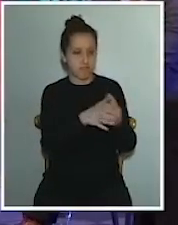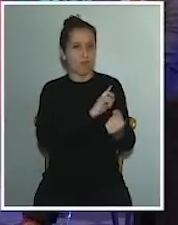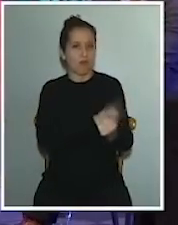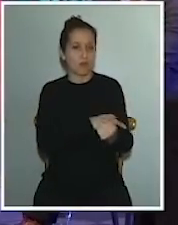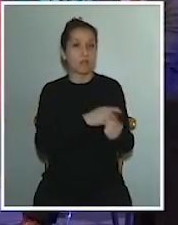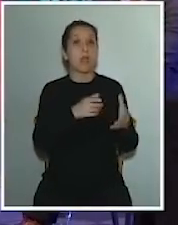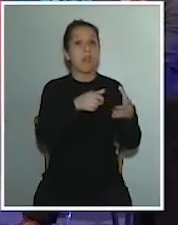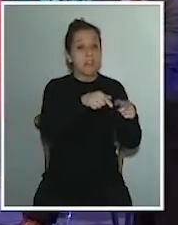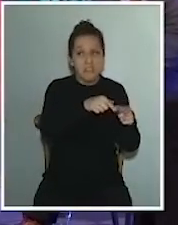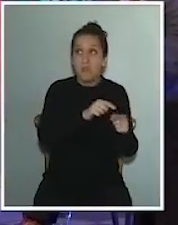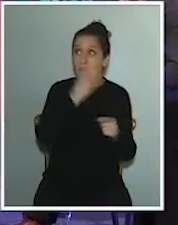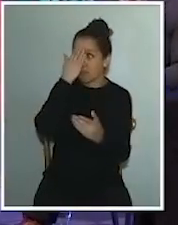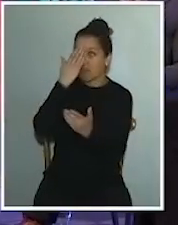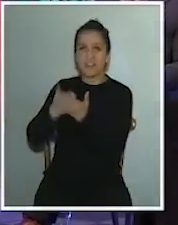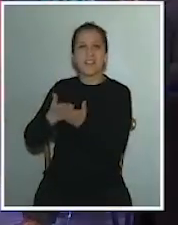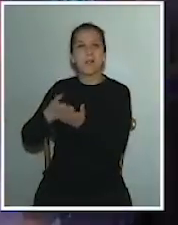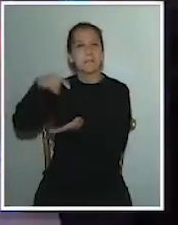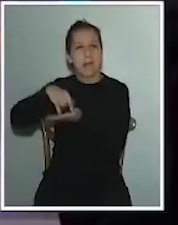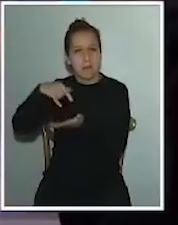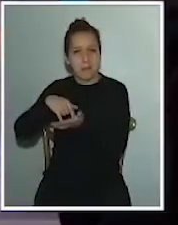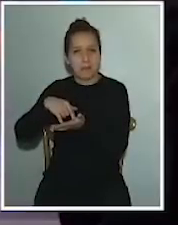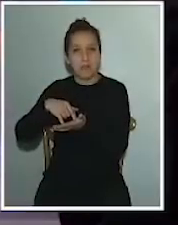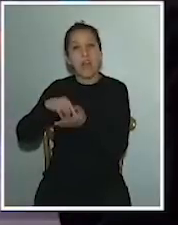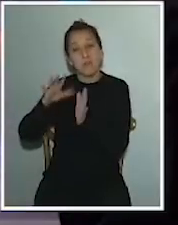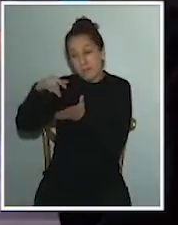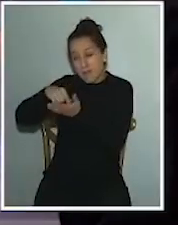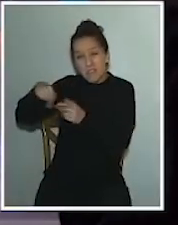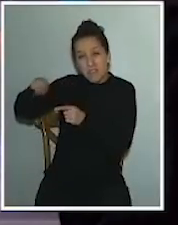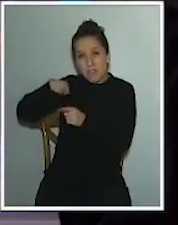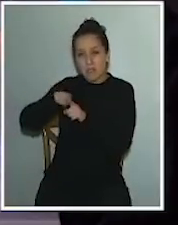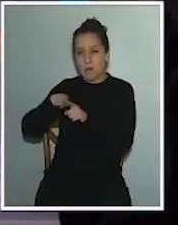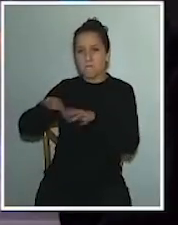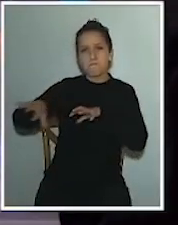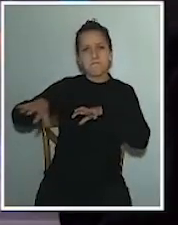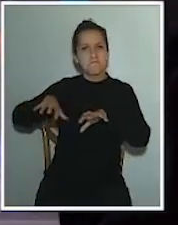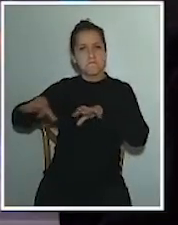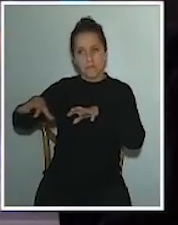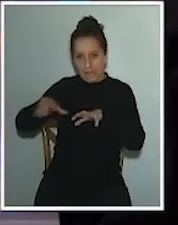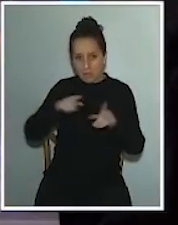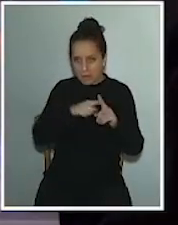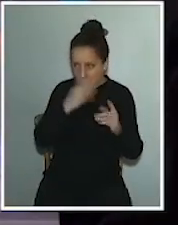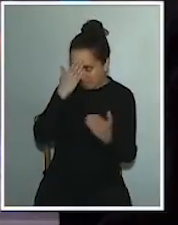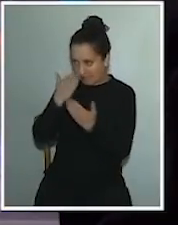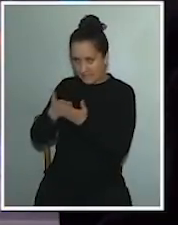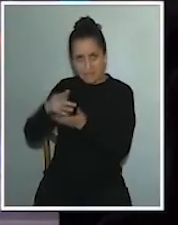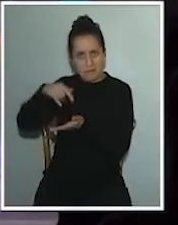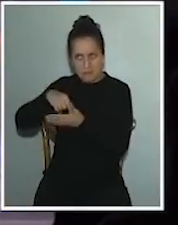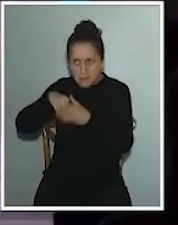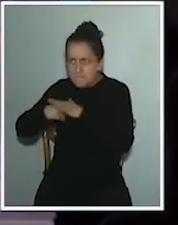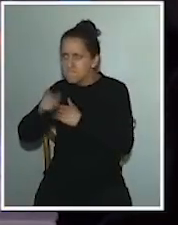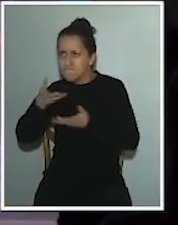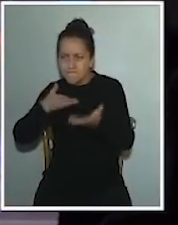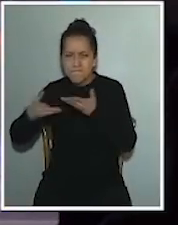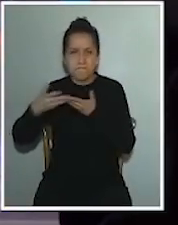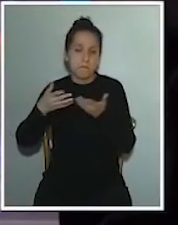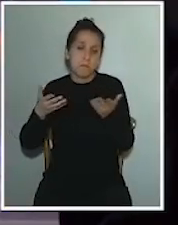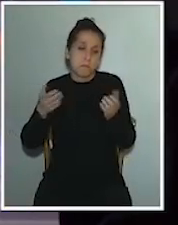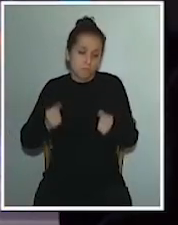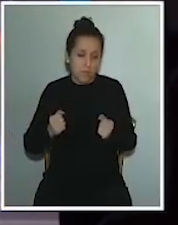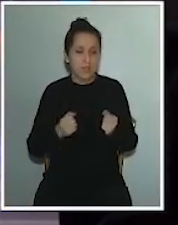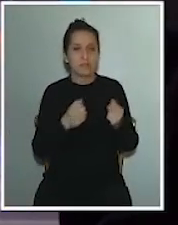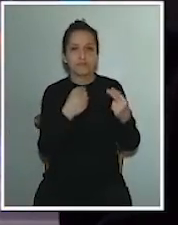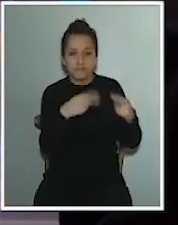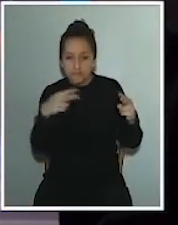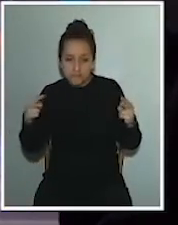distribuye salían unos con otros por lo tanto tenemos que darle mayor autonomía y poder a las regiones si